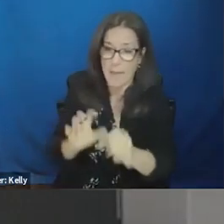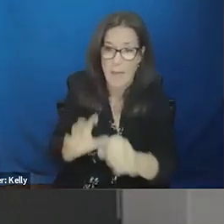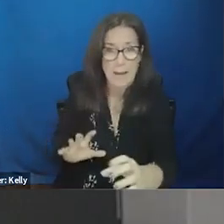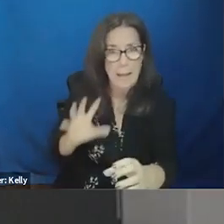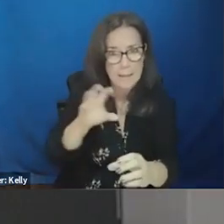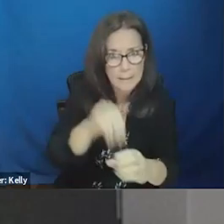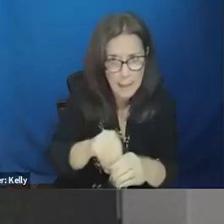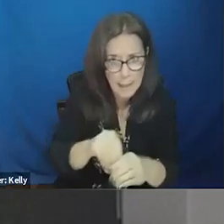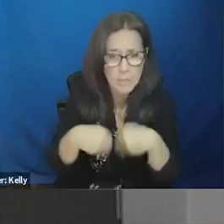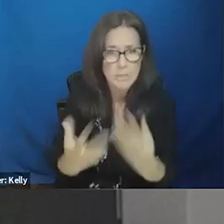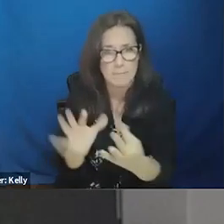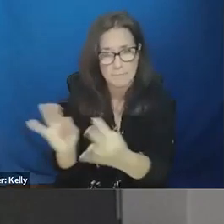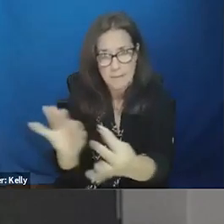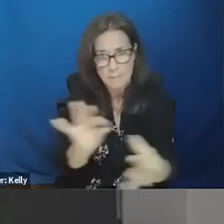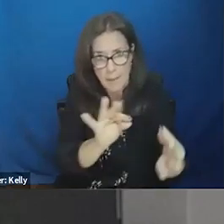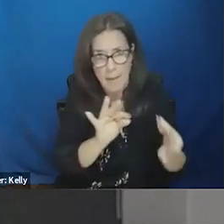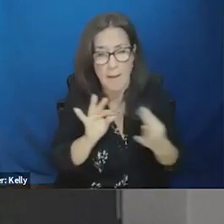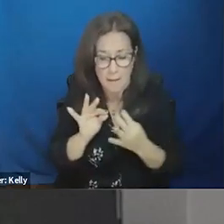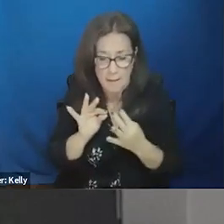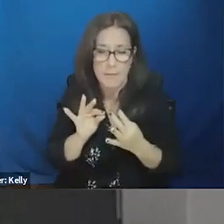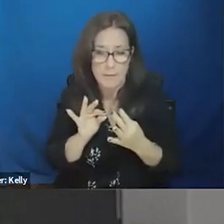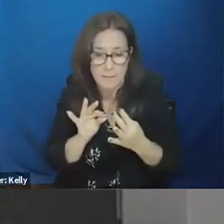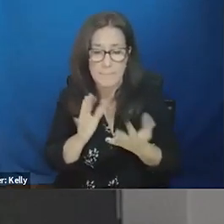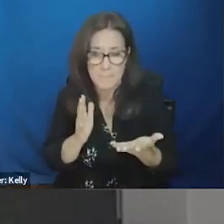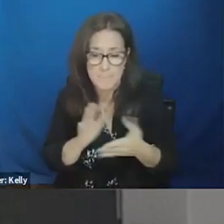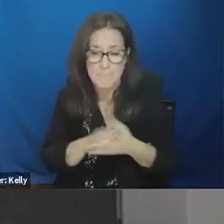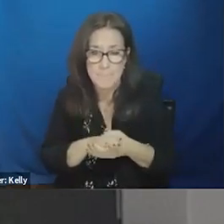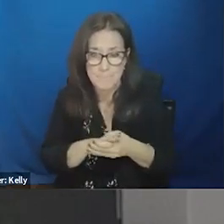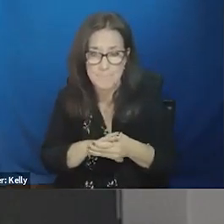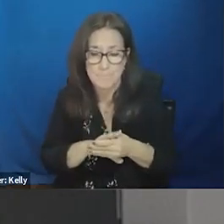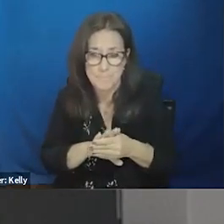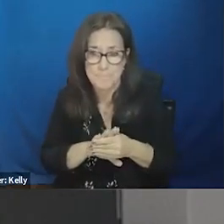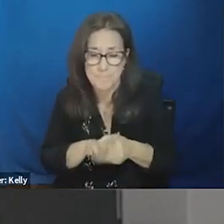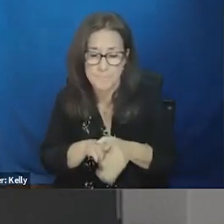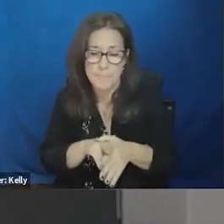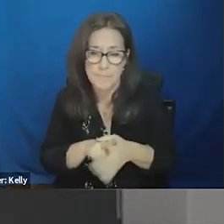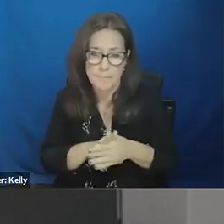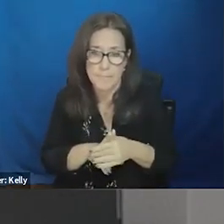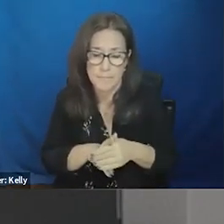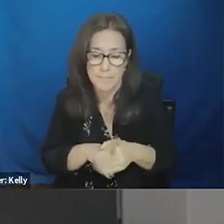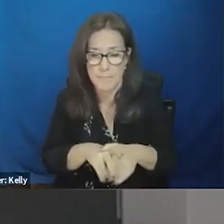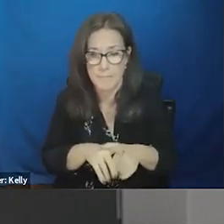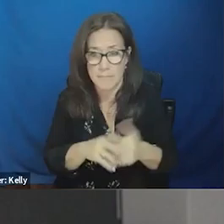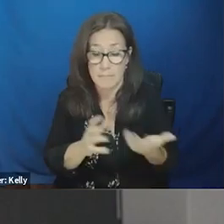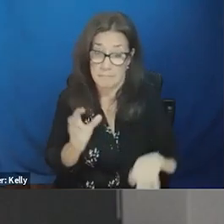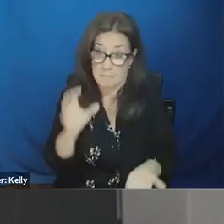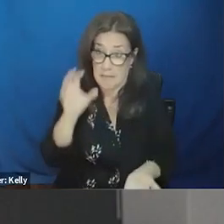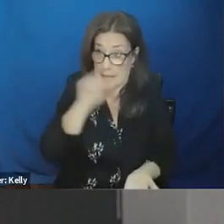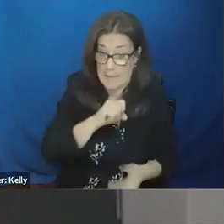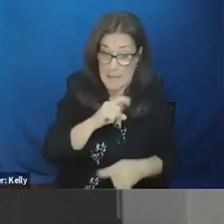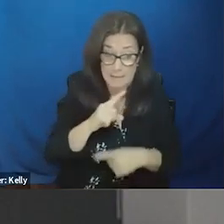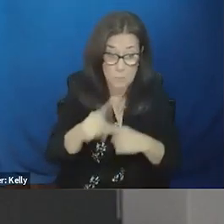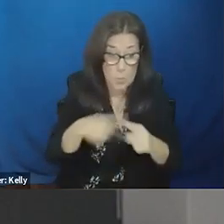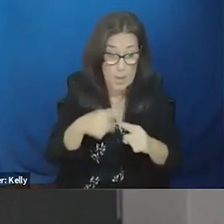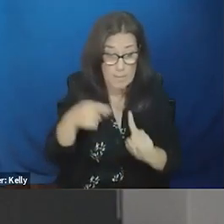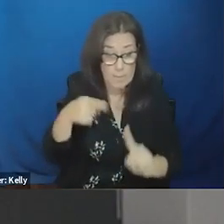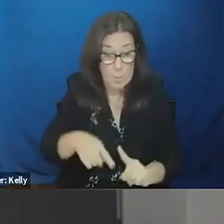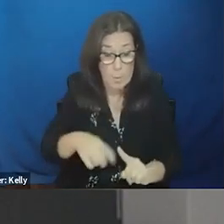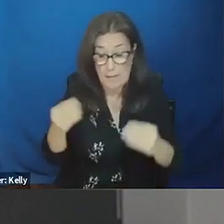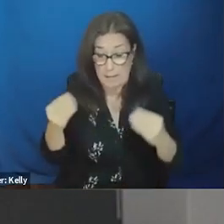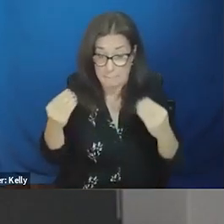las necesidades de la comunidad como ellos pueden formar parte de esto y participar sí al